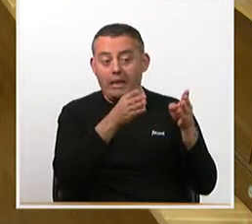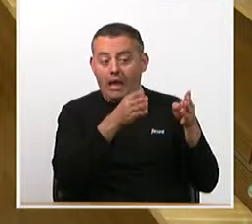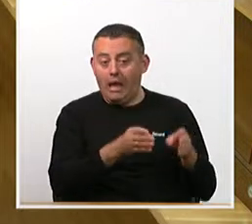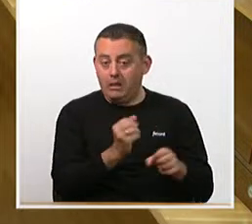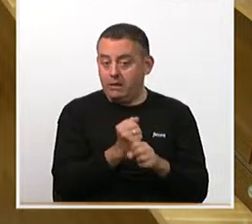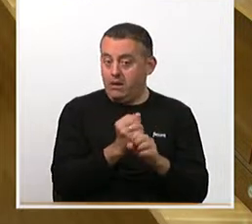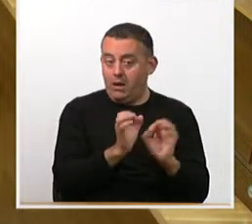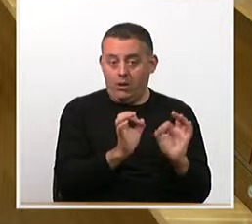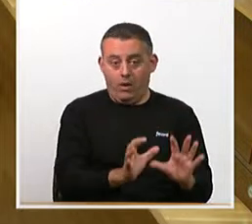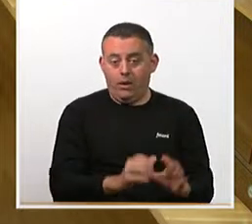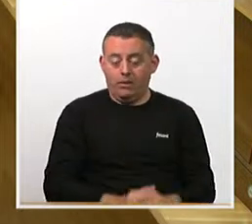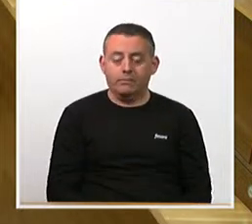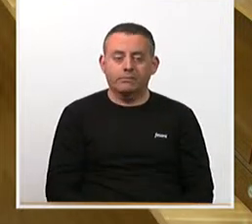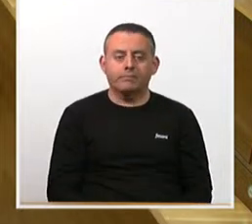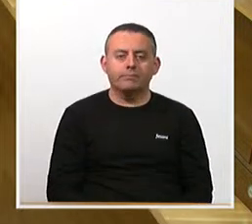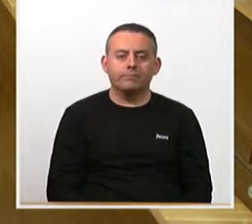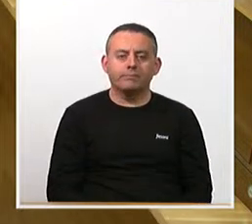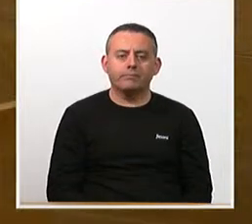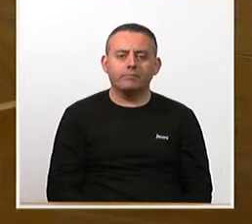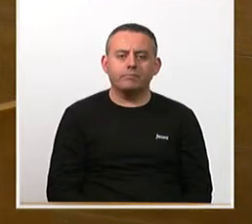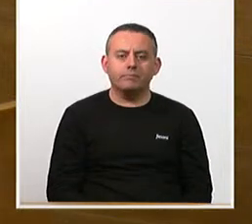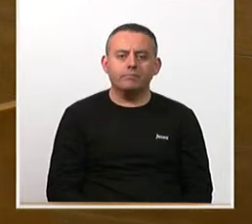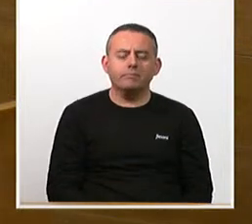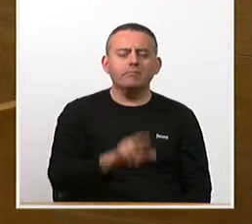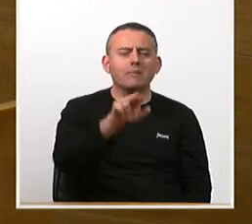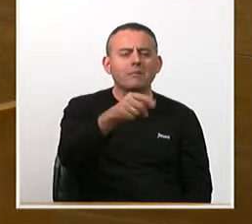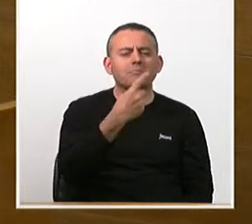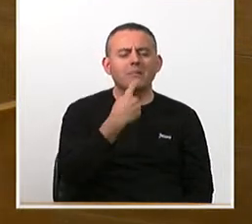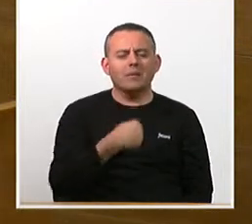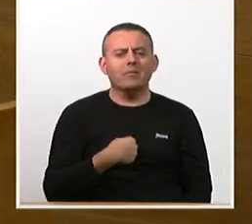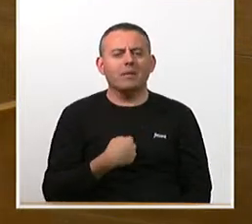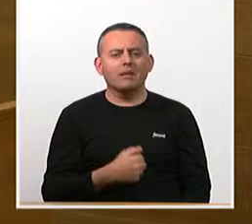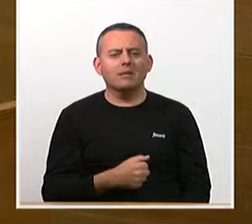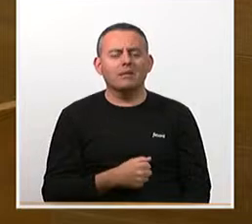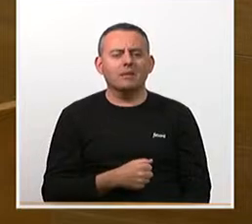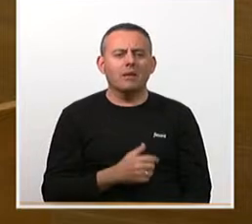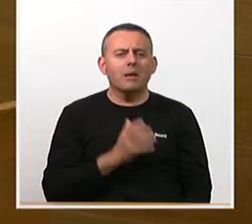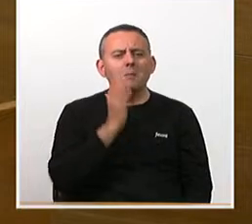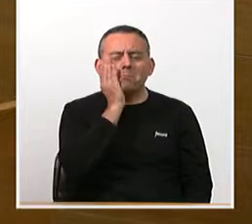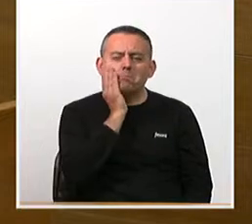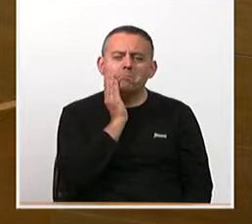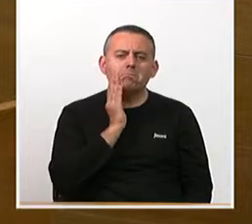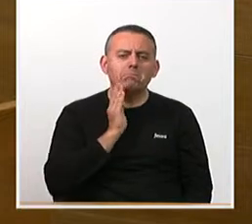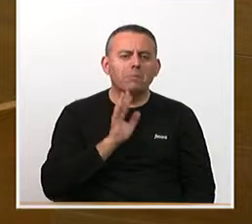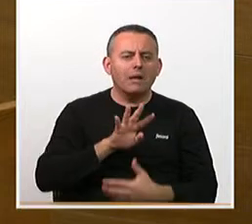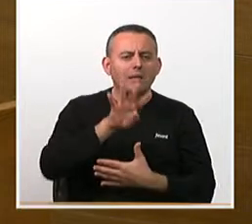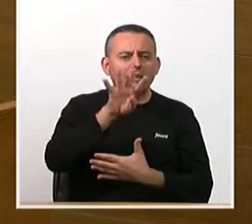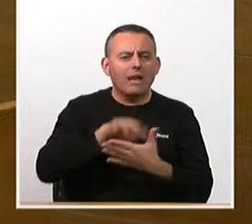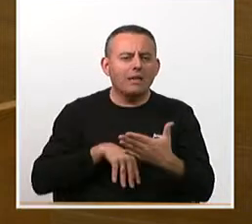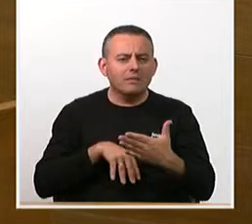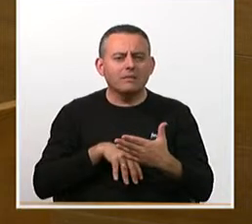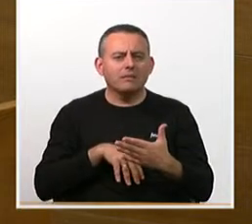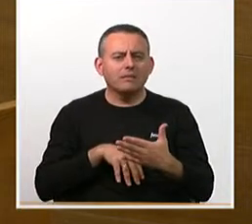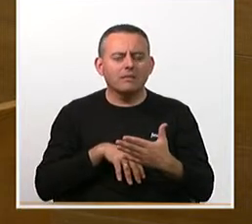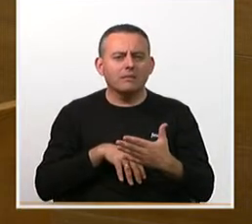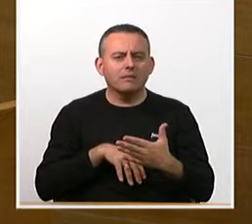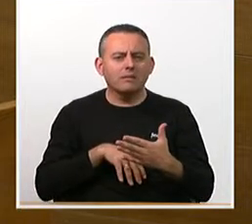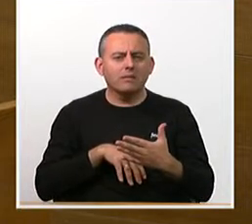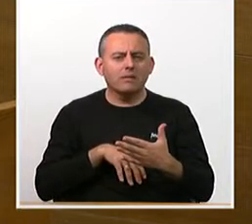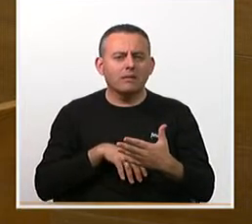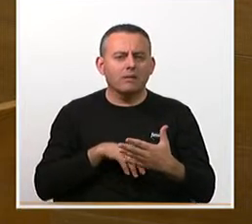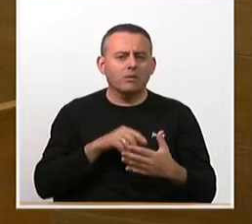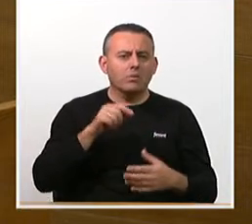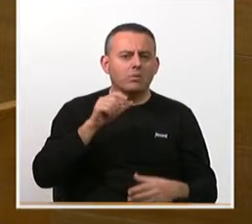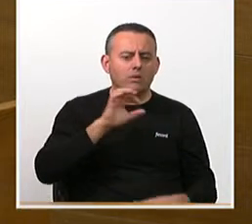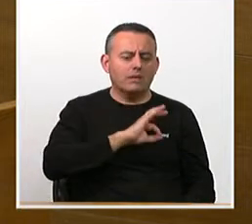eficiente luego me dice que si me parece que si me parece no me parece pan catalanista que una señora de fuera de nuestra comunidad una señora que es catalana